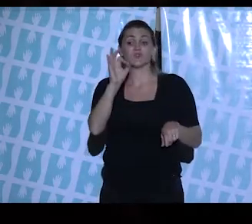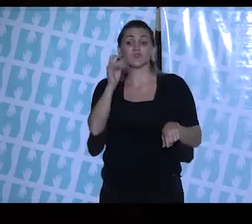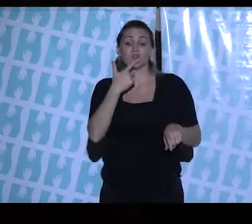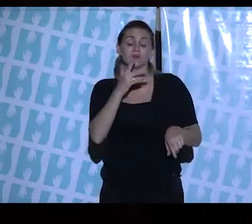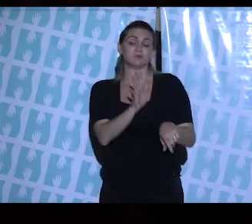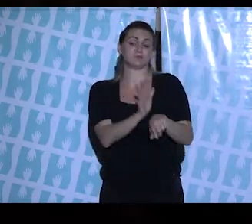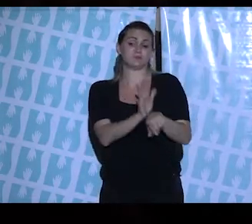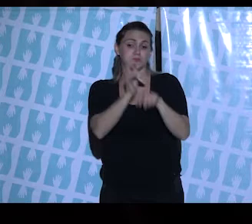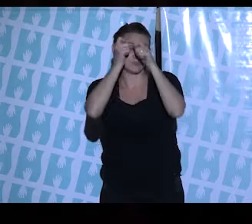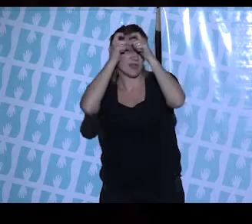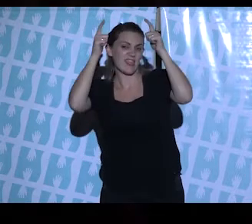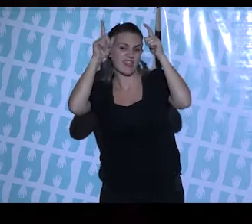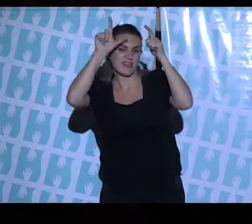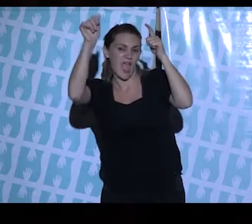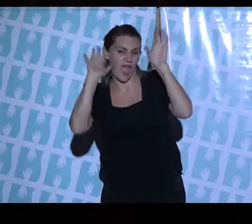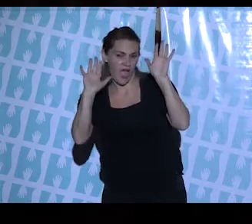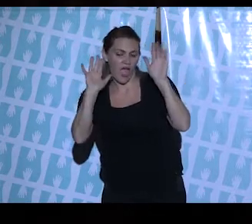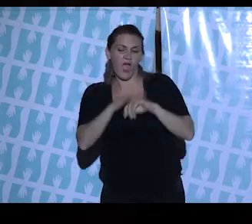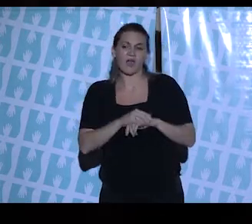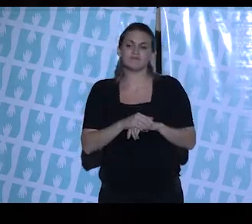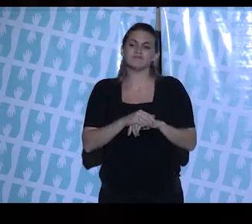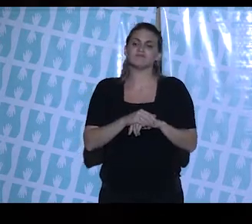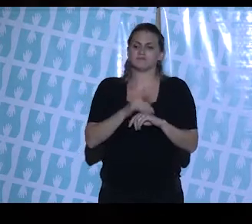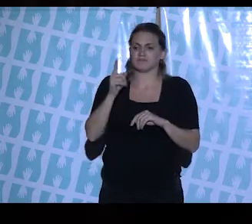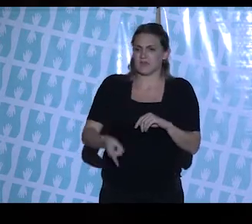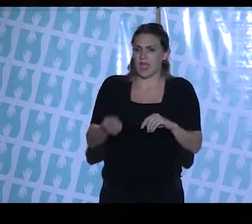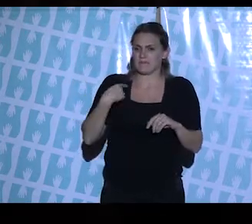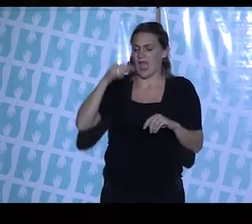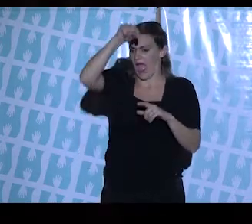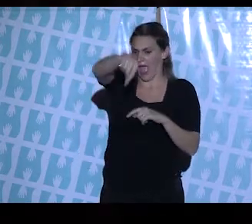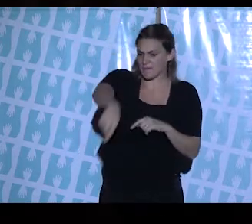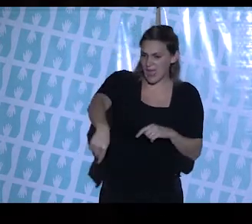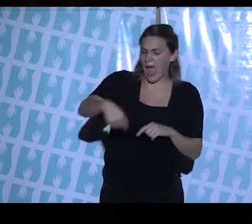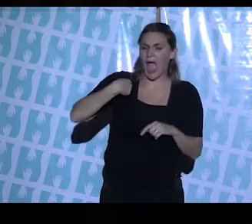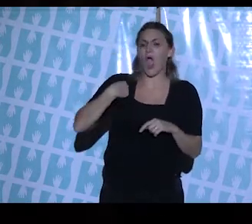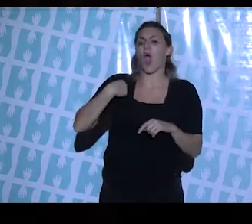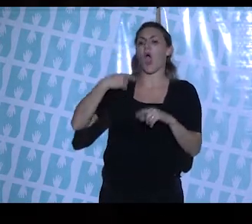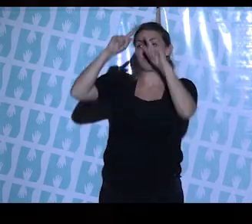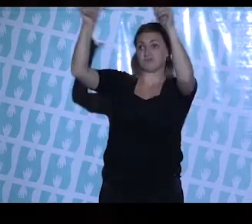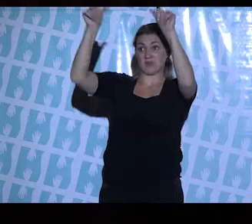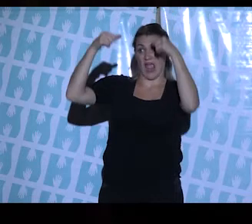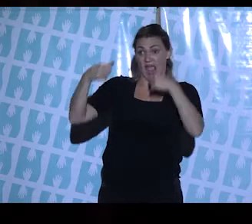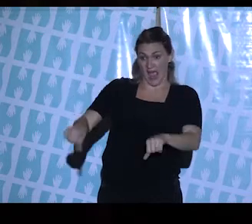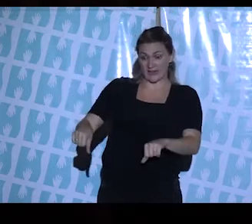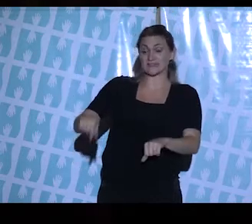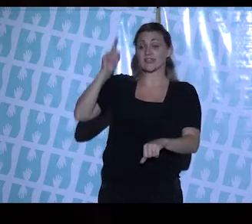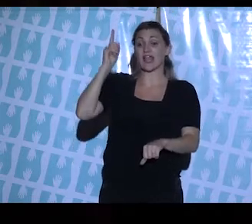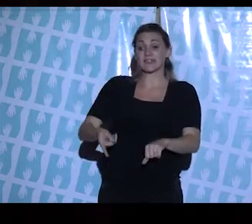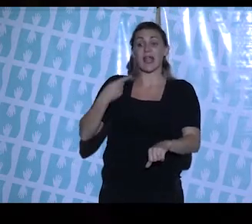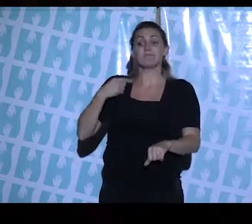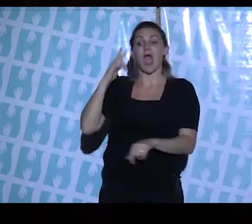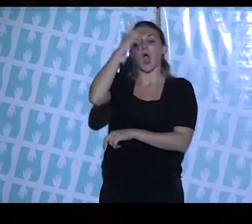cartel del programa de esta charla de hoy, que está en la planta baja y que estaba en el hotel donde yo me